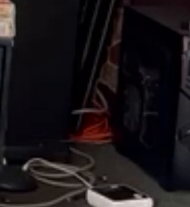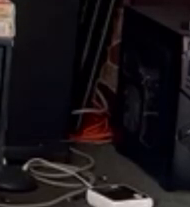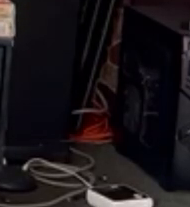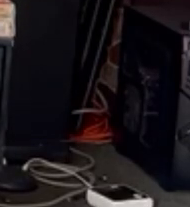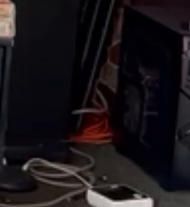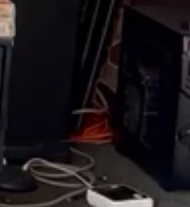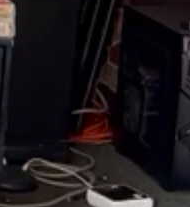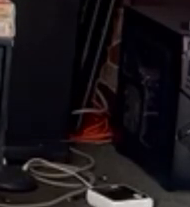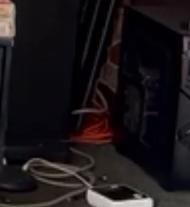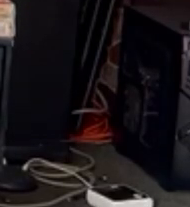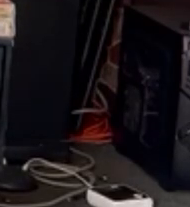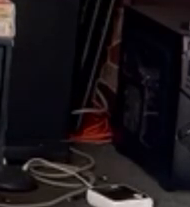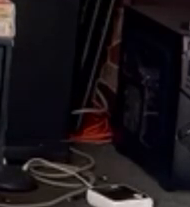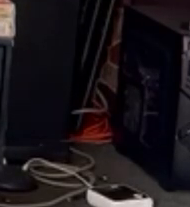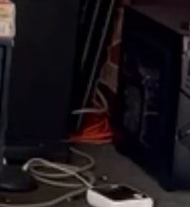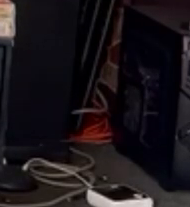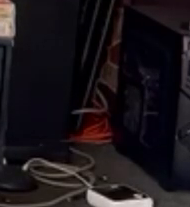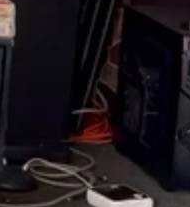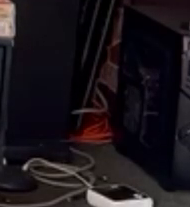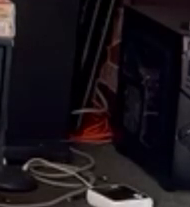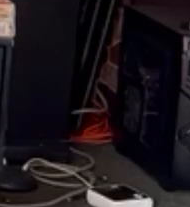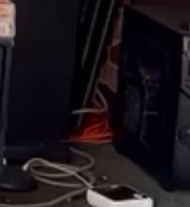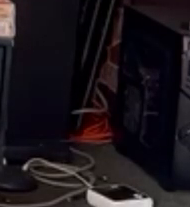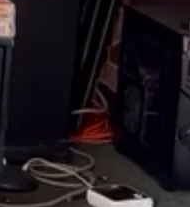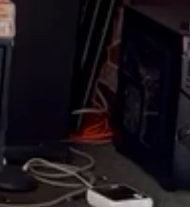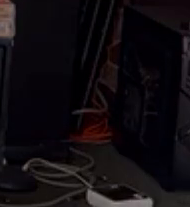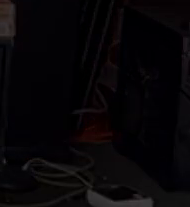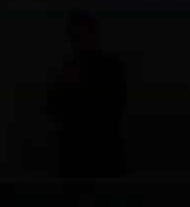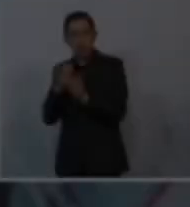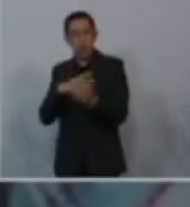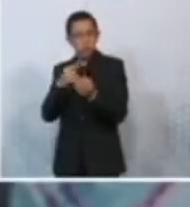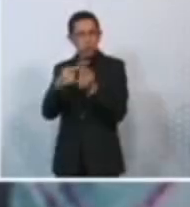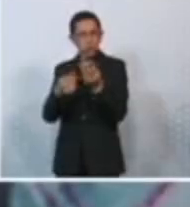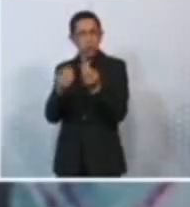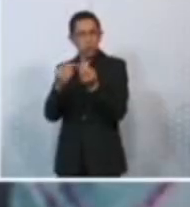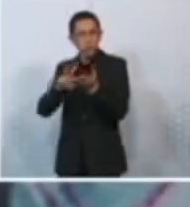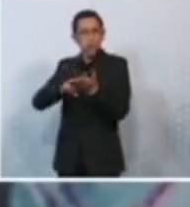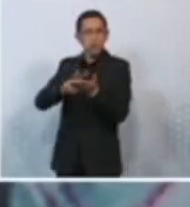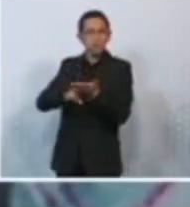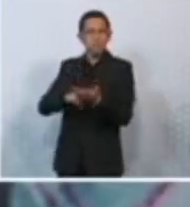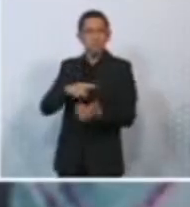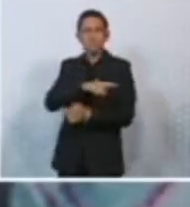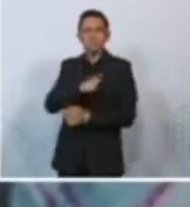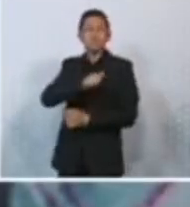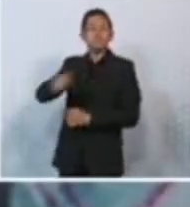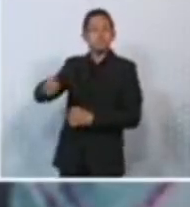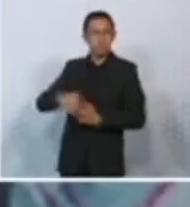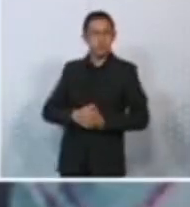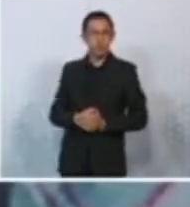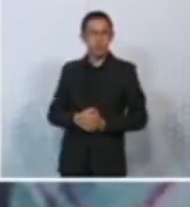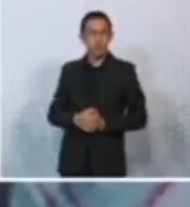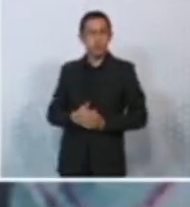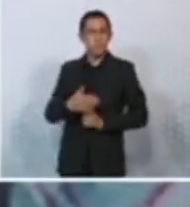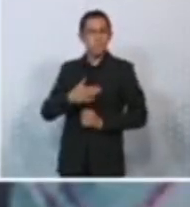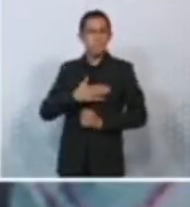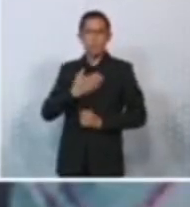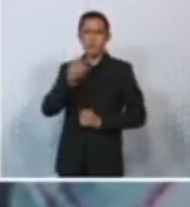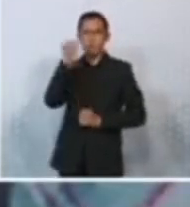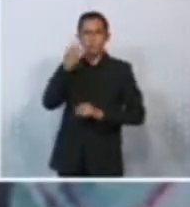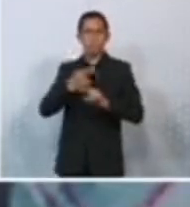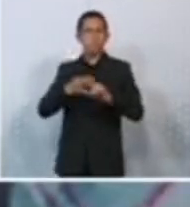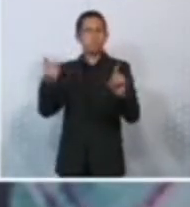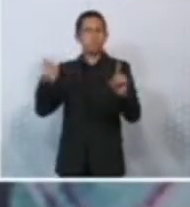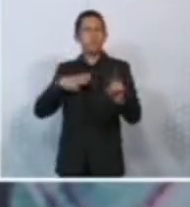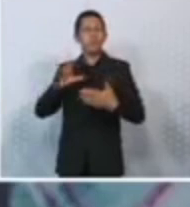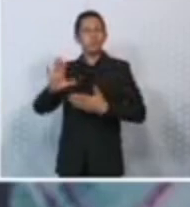pero con un desarrollo sostenible y sustentable por eso propongo acciones reales y certeras para que nunca